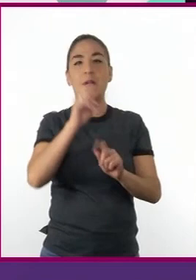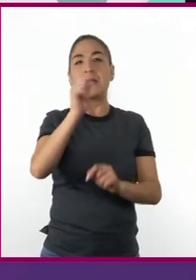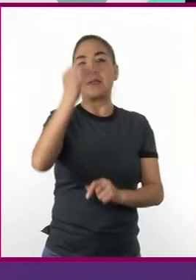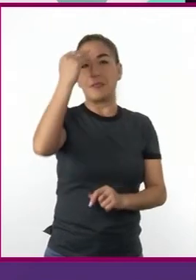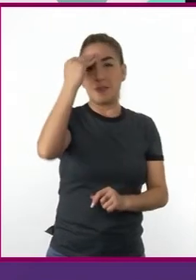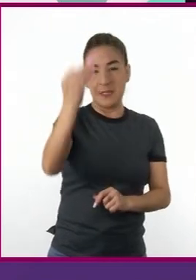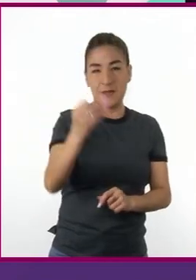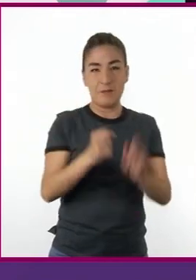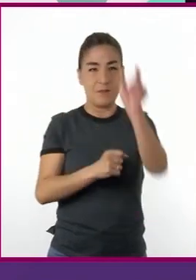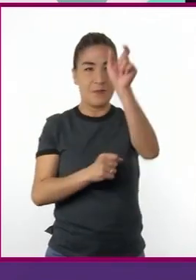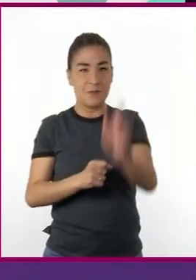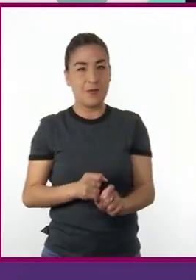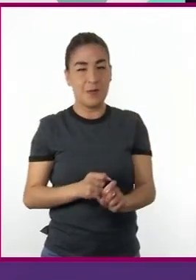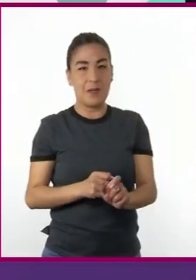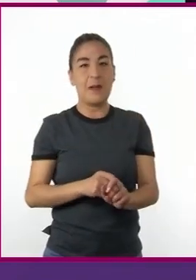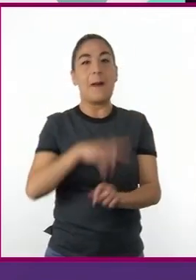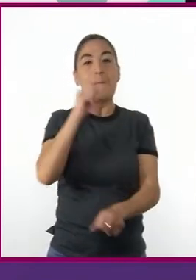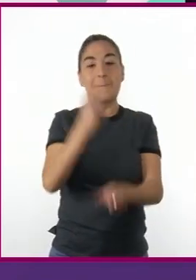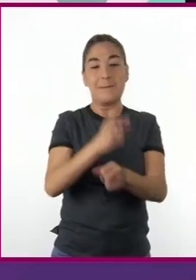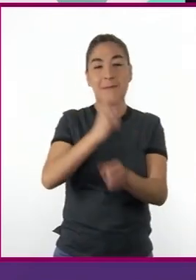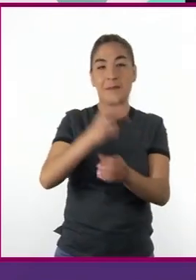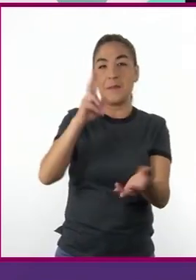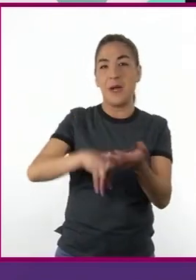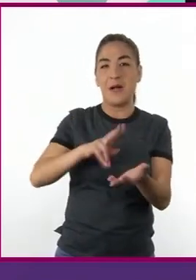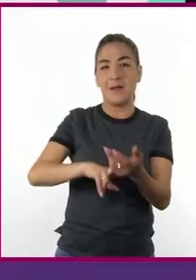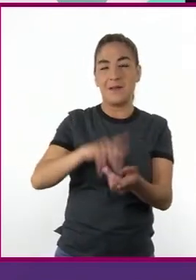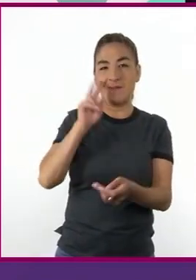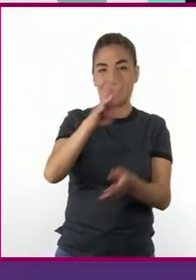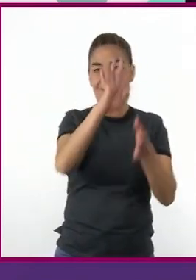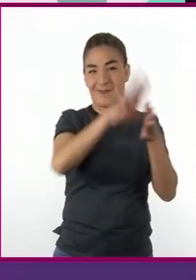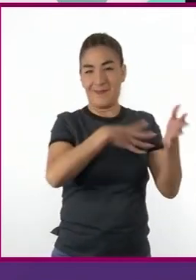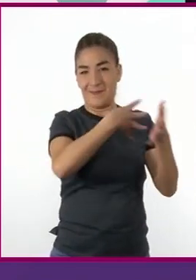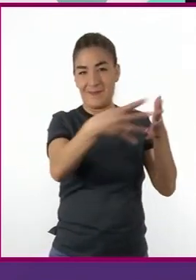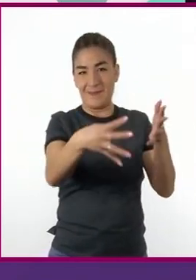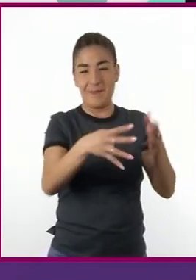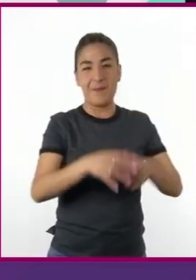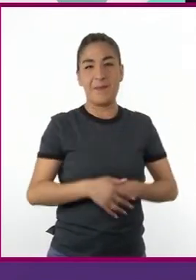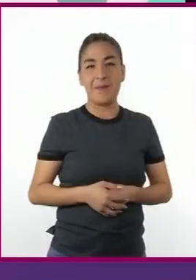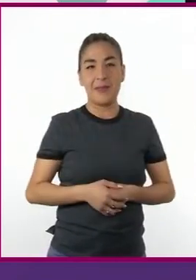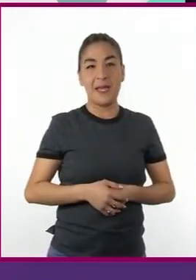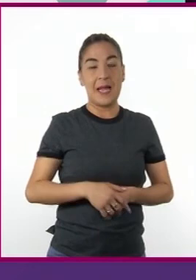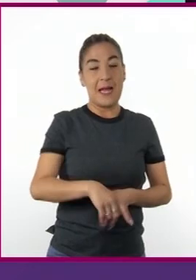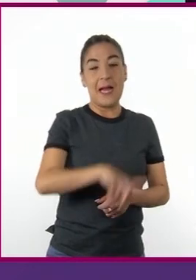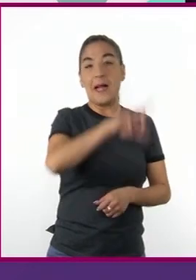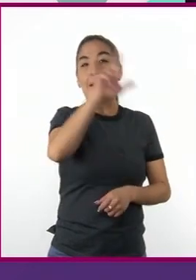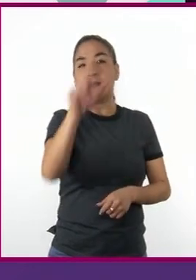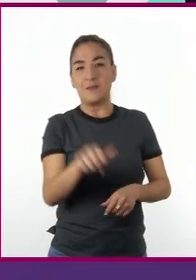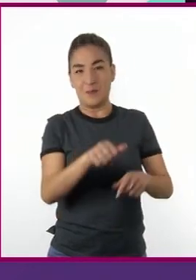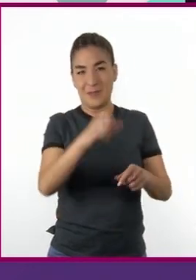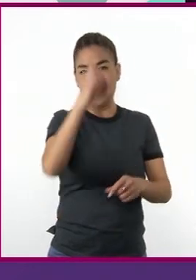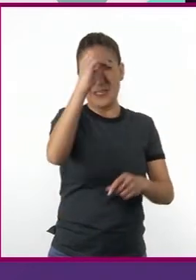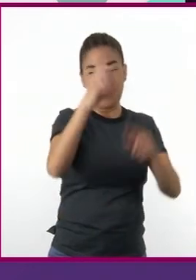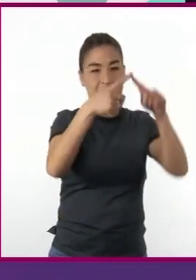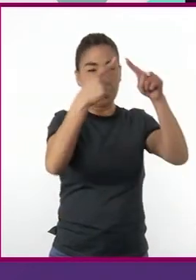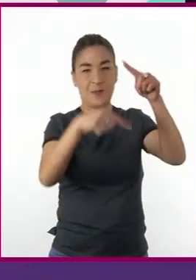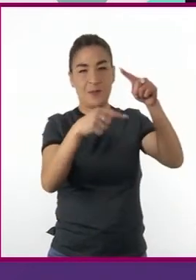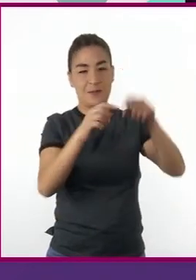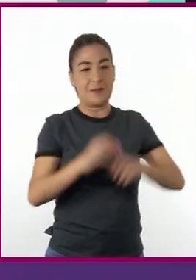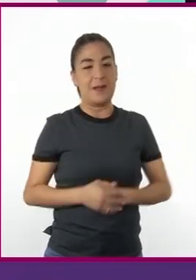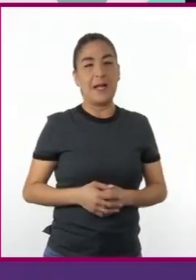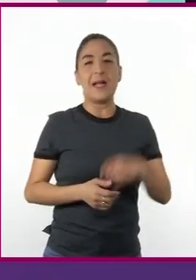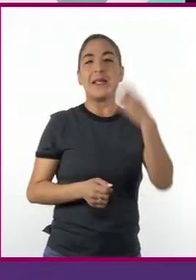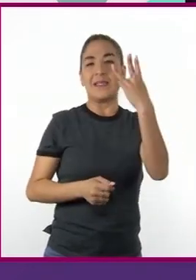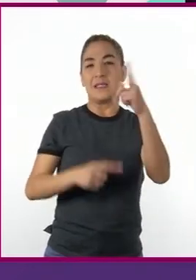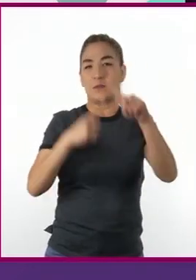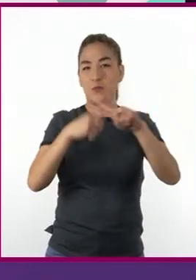lo hacemos con los primeros valores de la tabla, después del 0. Veamos, 3 por